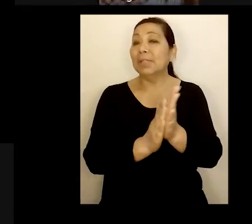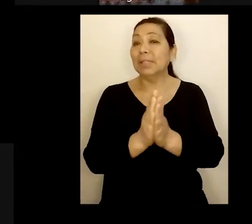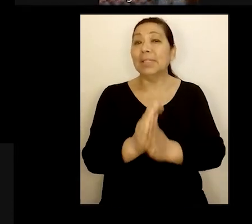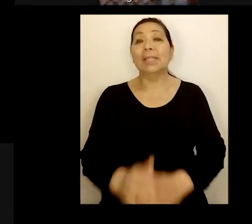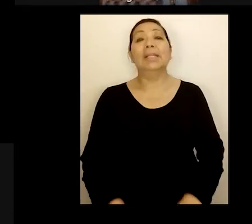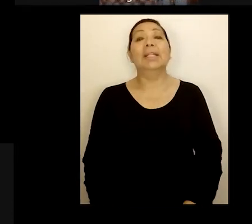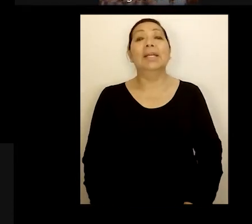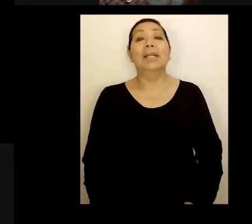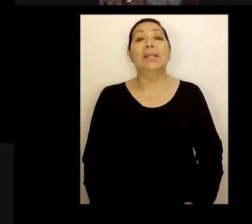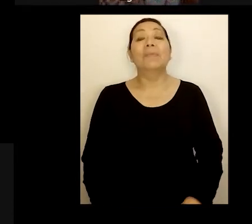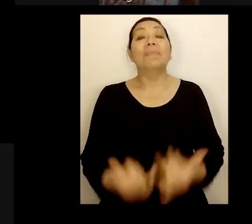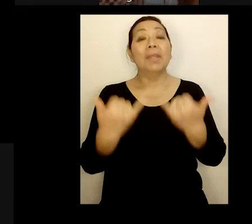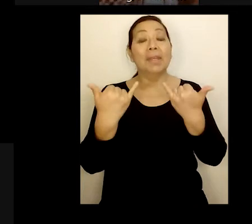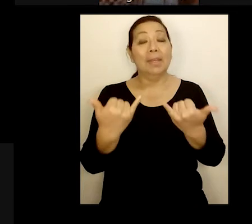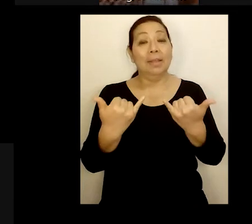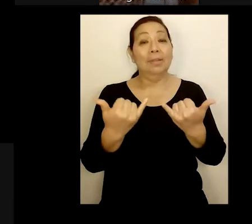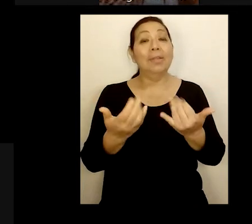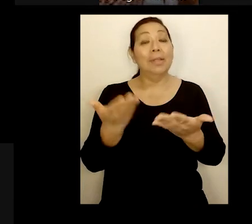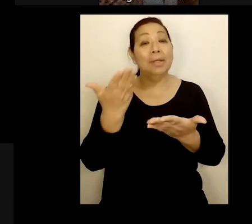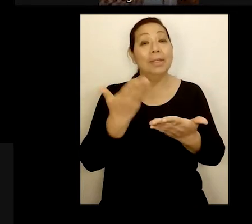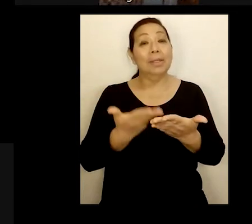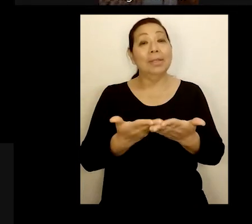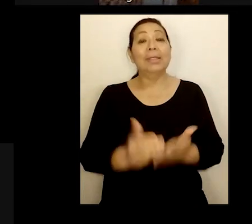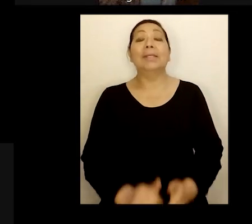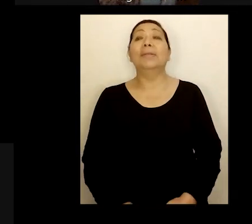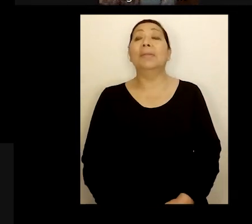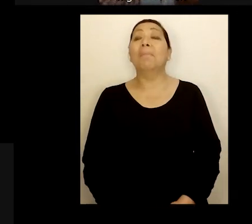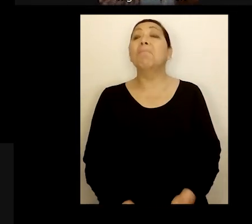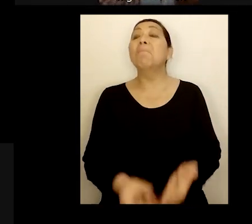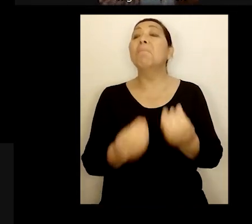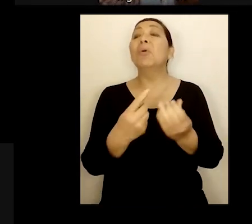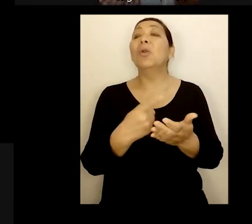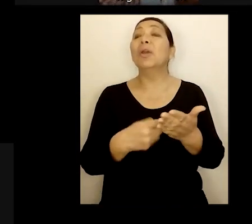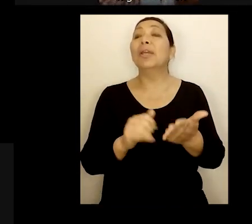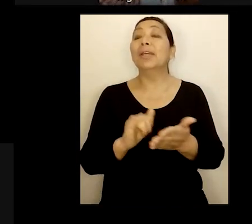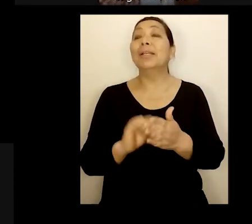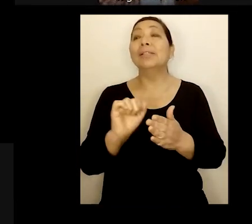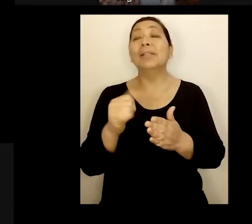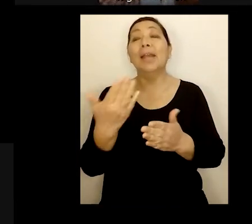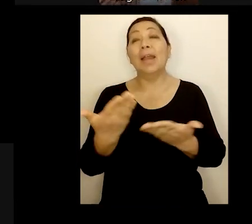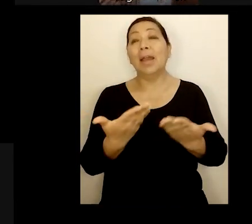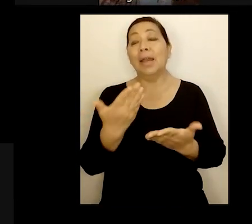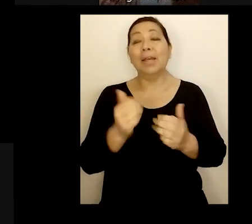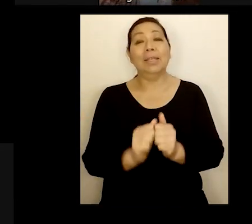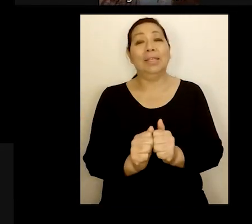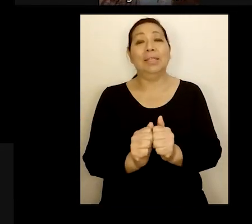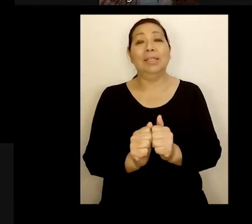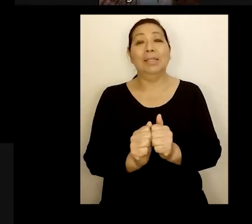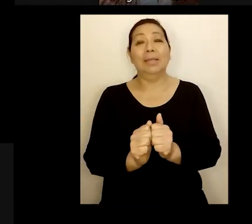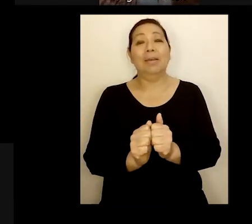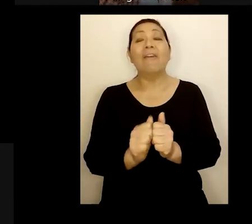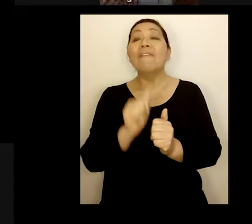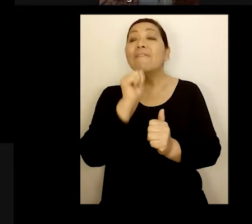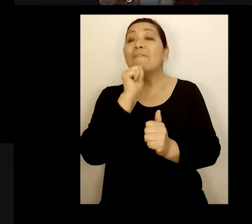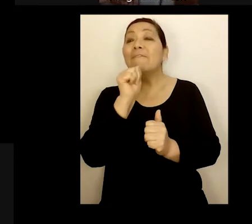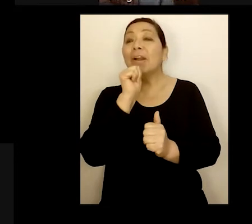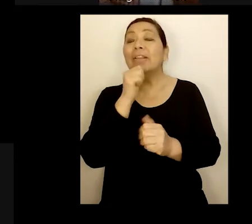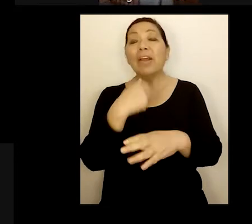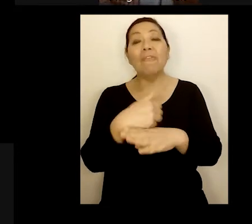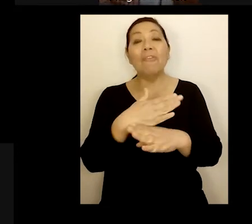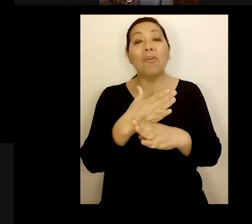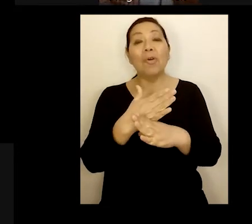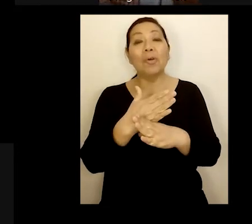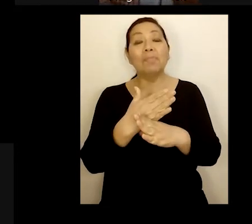beneficiario, señores magistrados, en este caso que nos ocupa, estriban fundamentalmente en que existiría una falta de